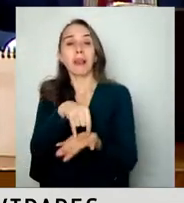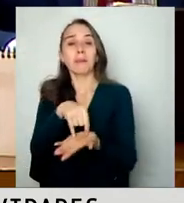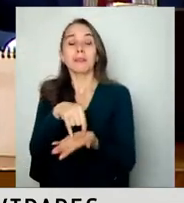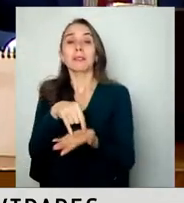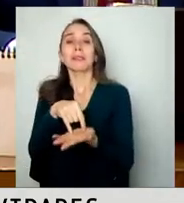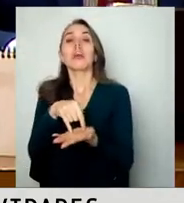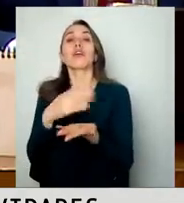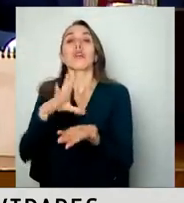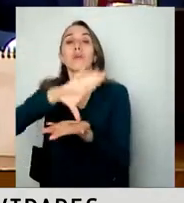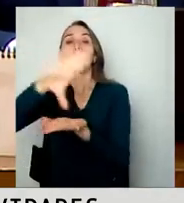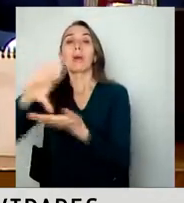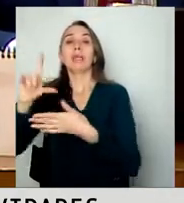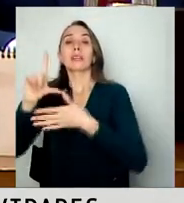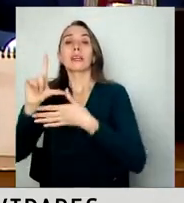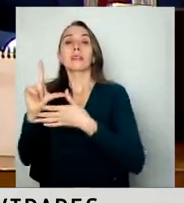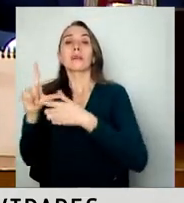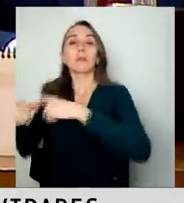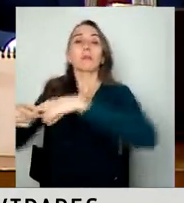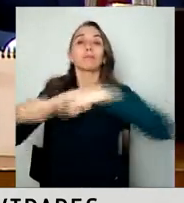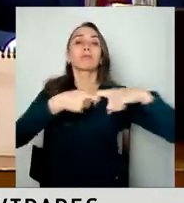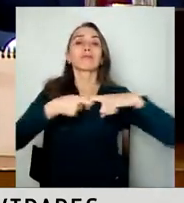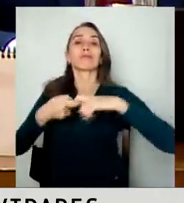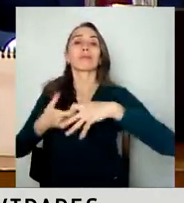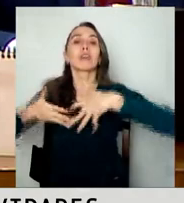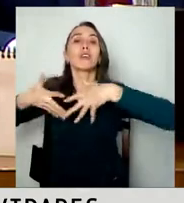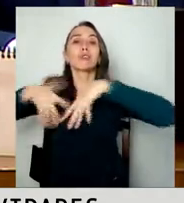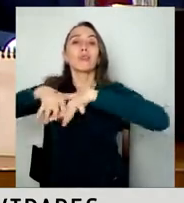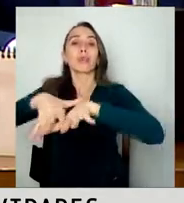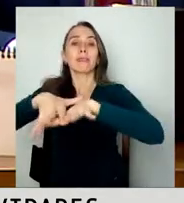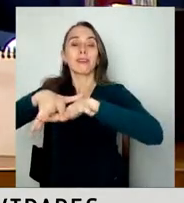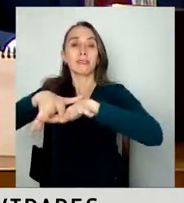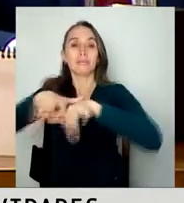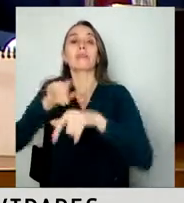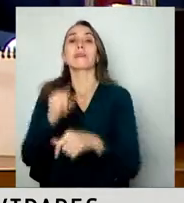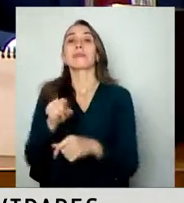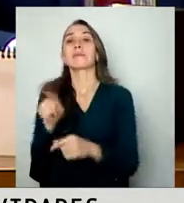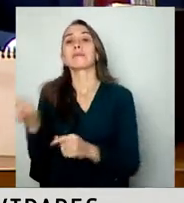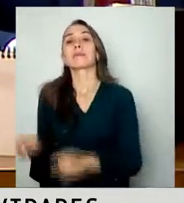latinoamericana el diputado Cristian Moreira